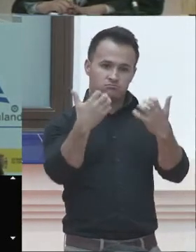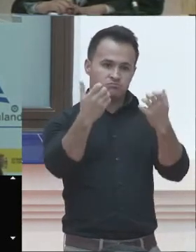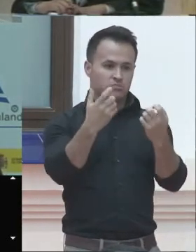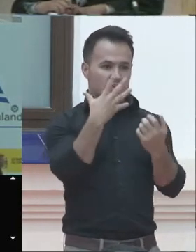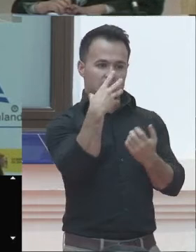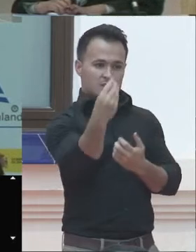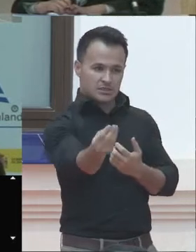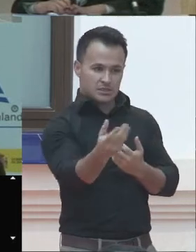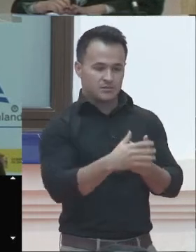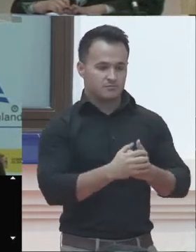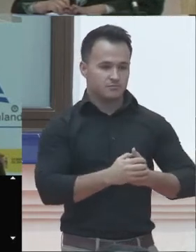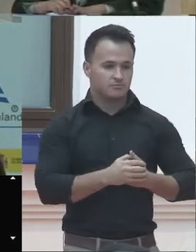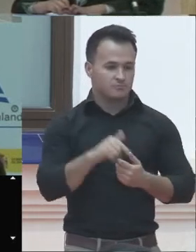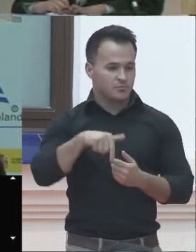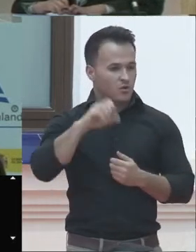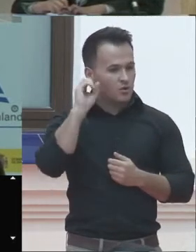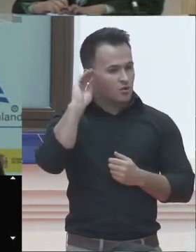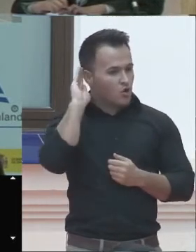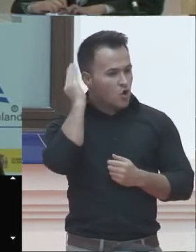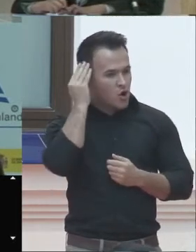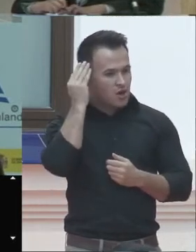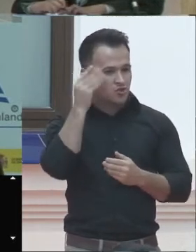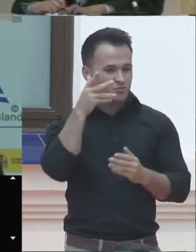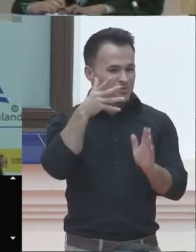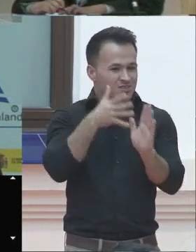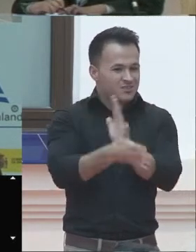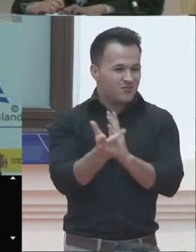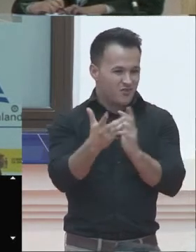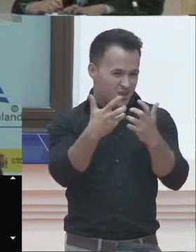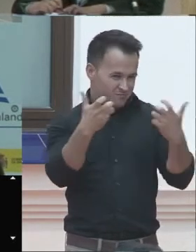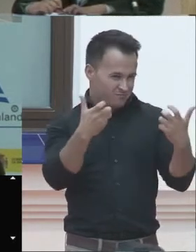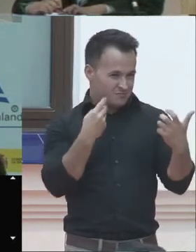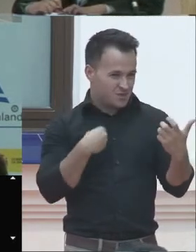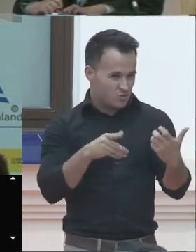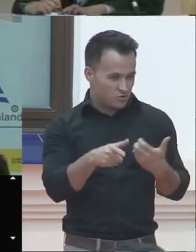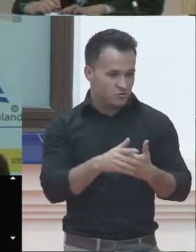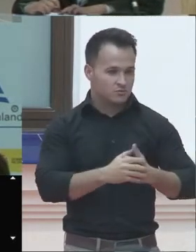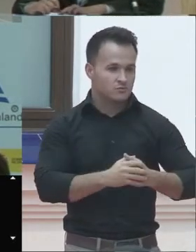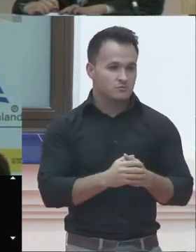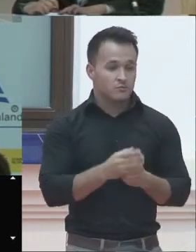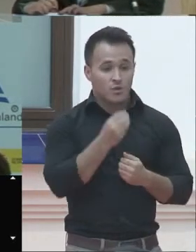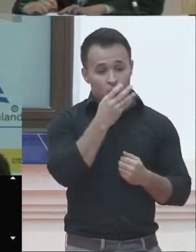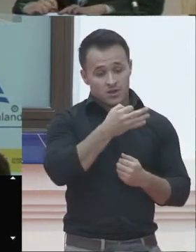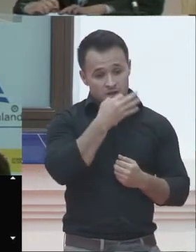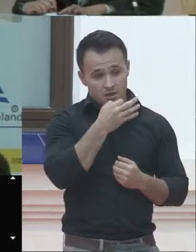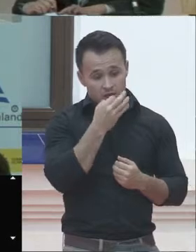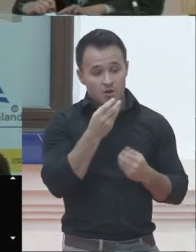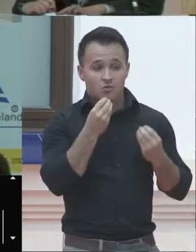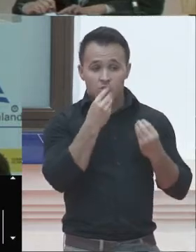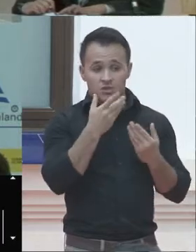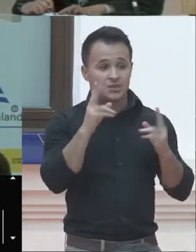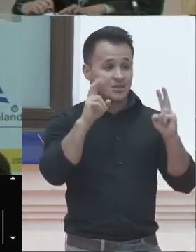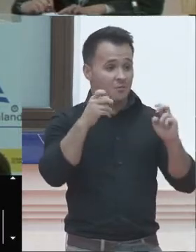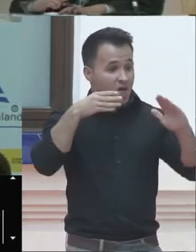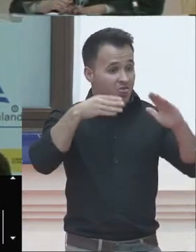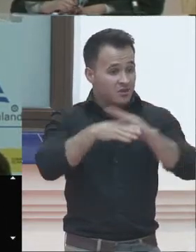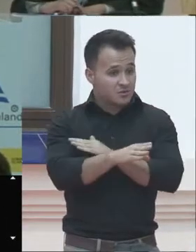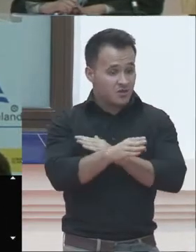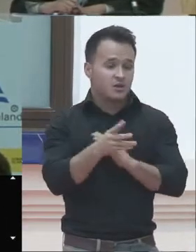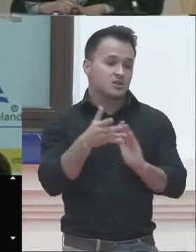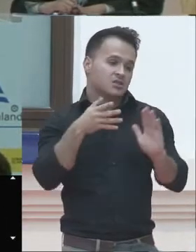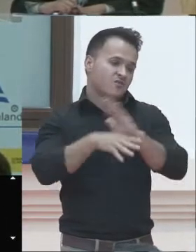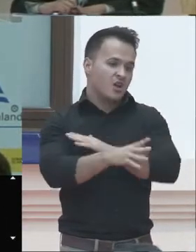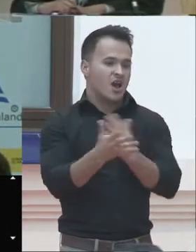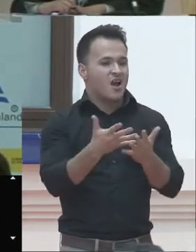nosotros, ¿no? Dentro del Congreso, obviamente. Buenas tardes. Cuando en el tema de accesibilidad nos estamos refiriendo a las